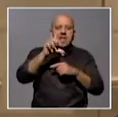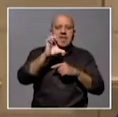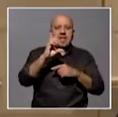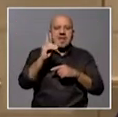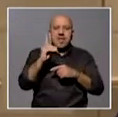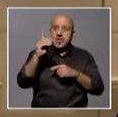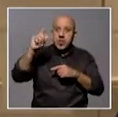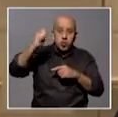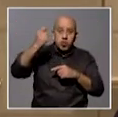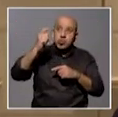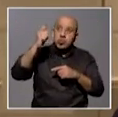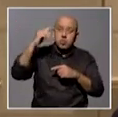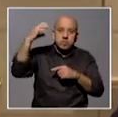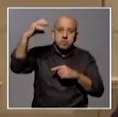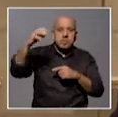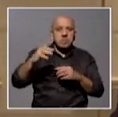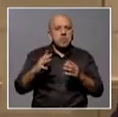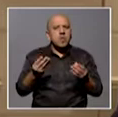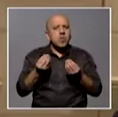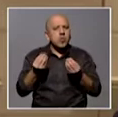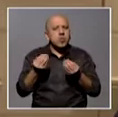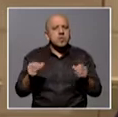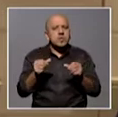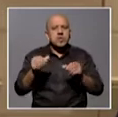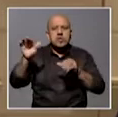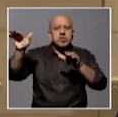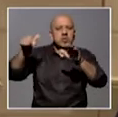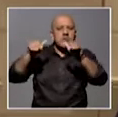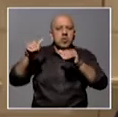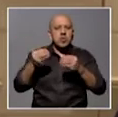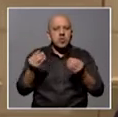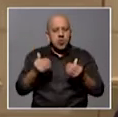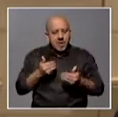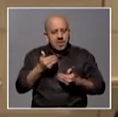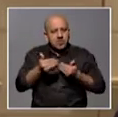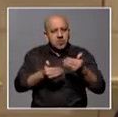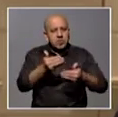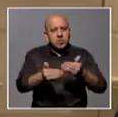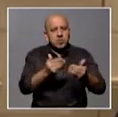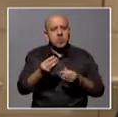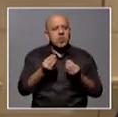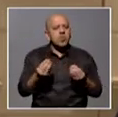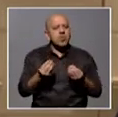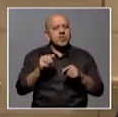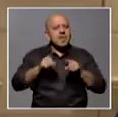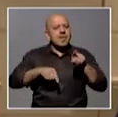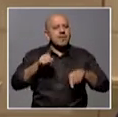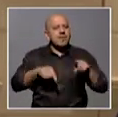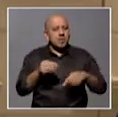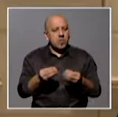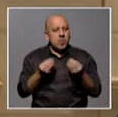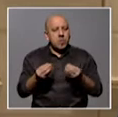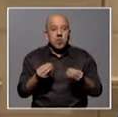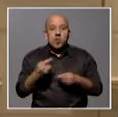ha tomado estado público algunas controversias con el proceso que se ha llevado adelante. Ahí está el planteo por